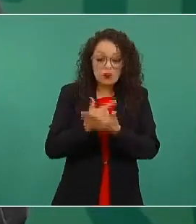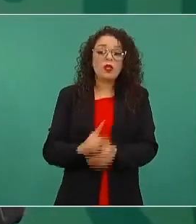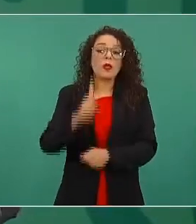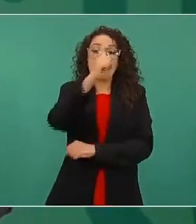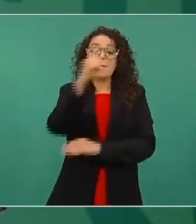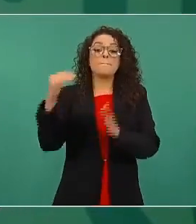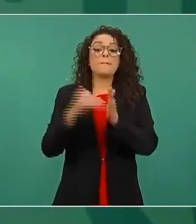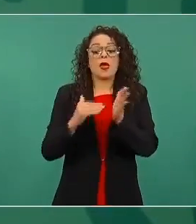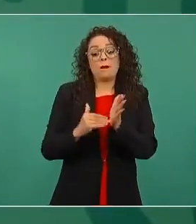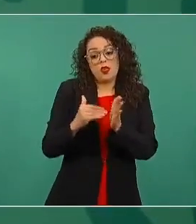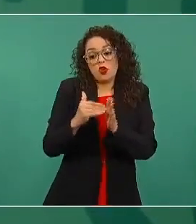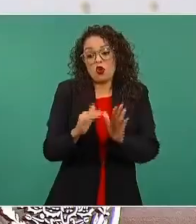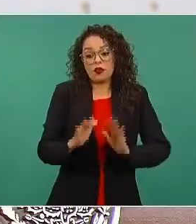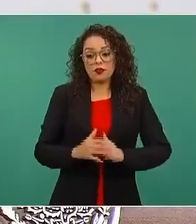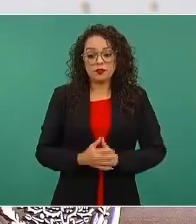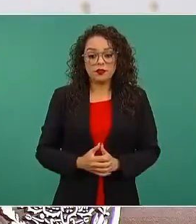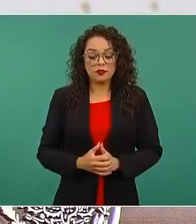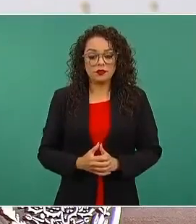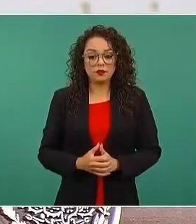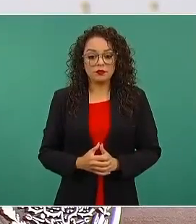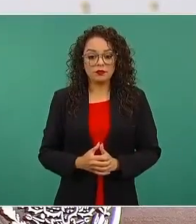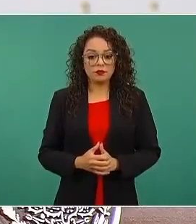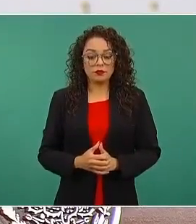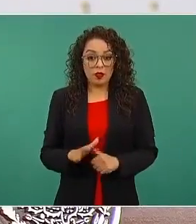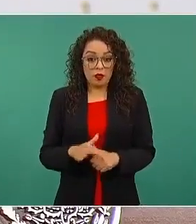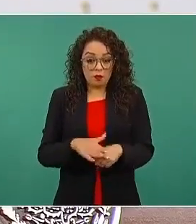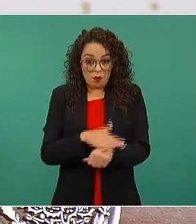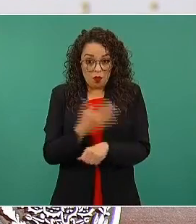porque se está considerando